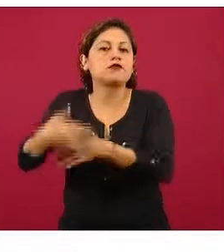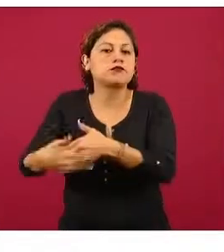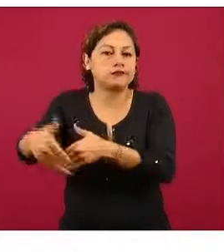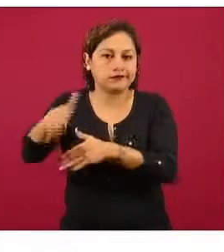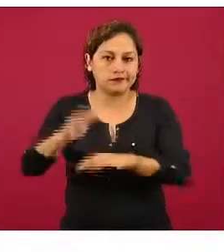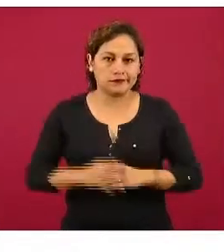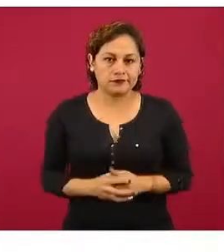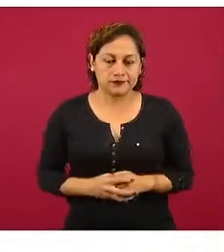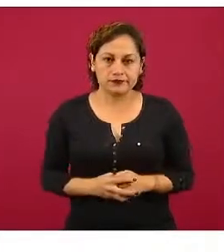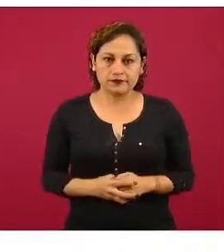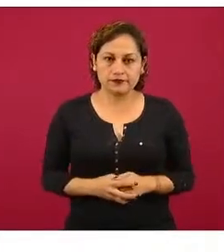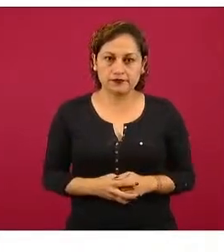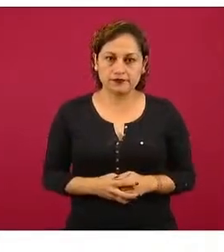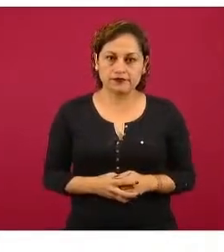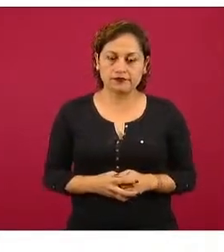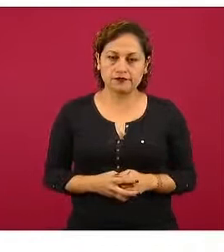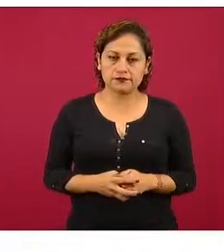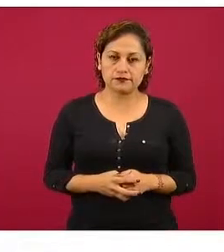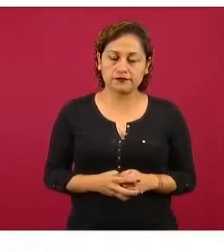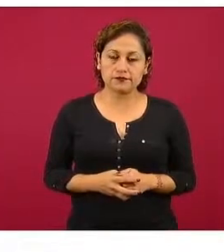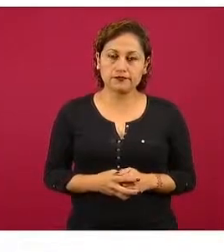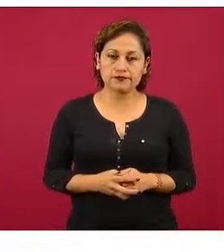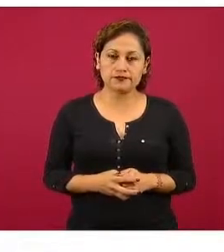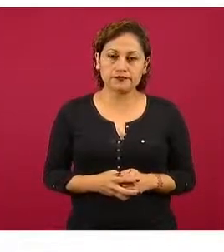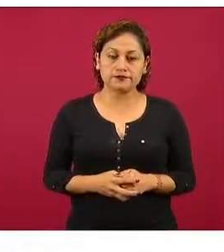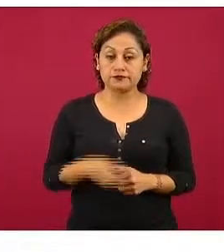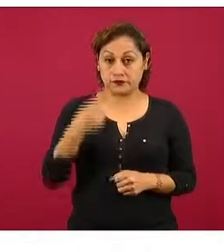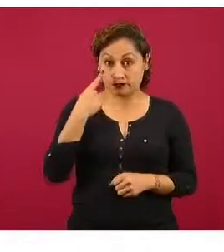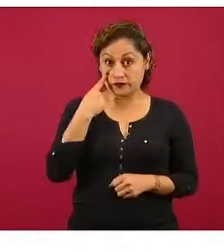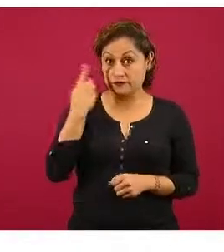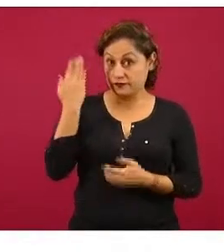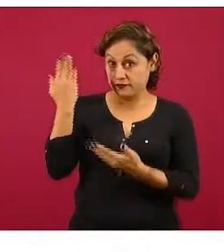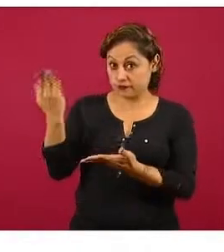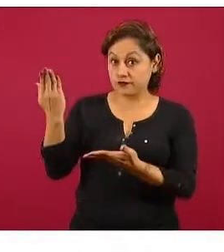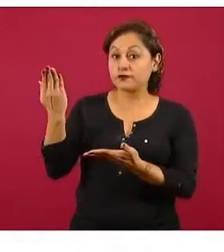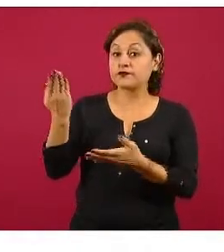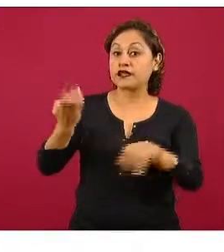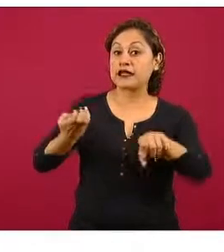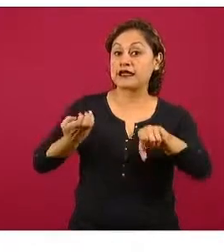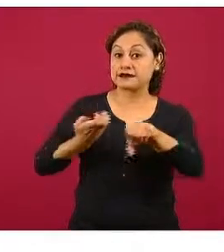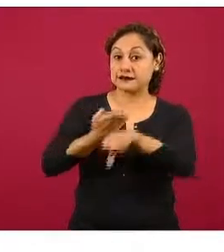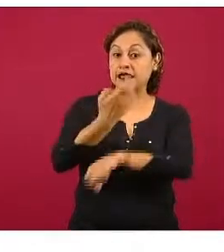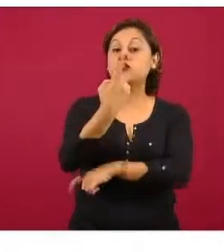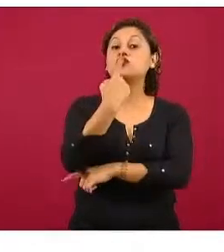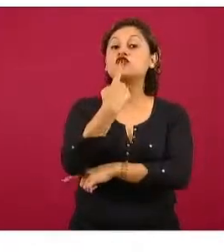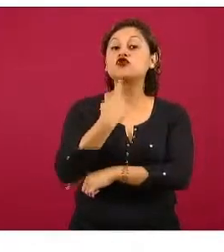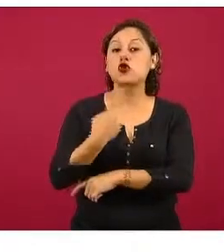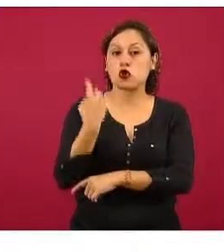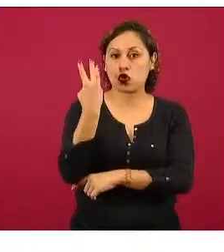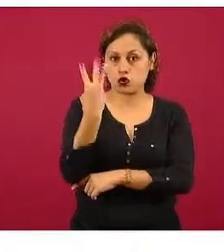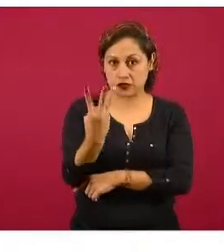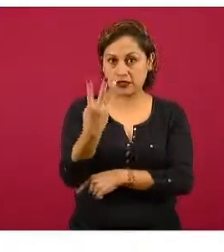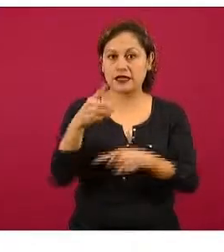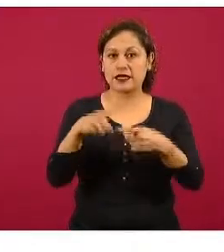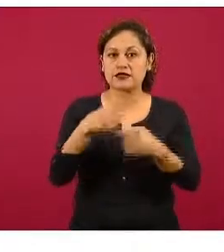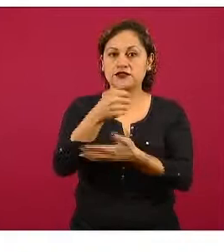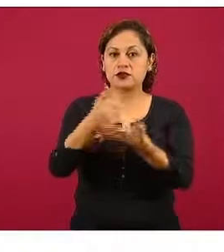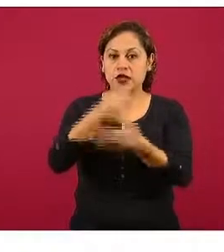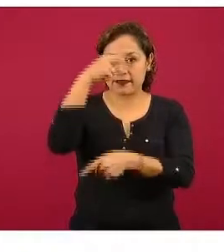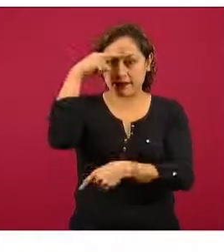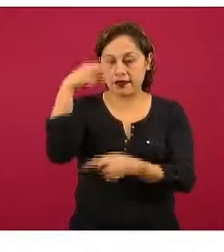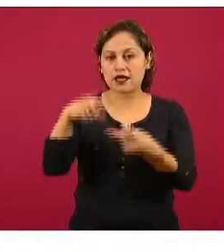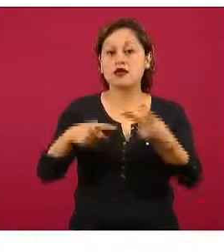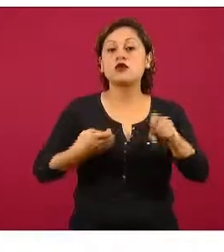que los estados que están en rojo, tenemos a 3 estados, la Ciudad de México, el Estado de